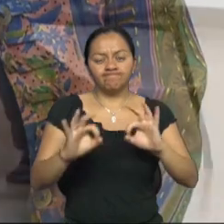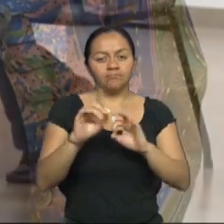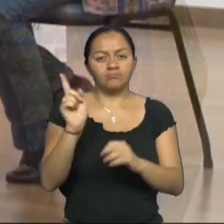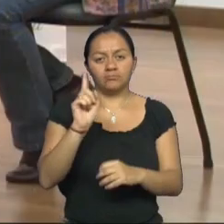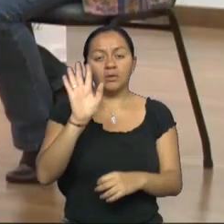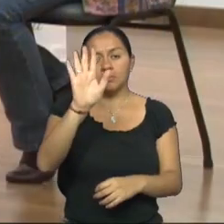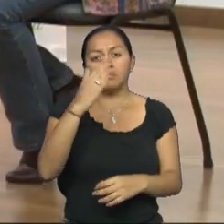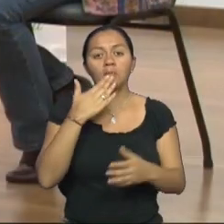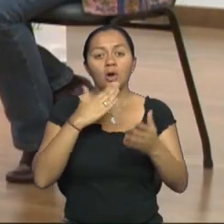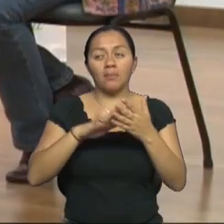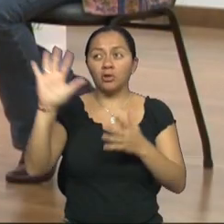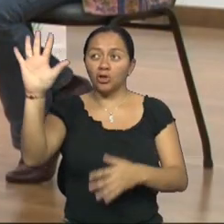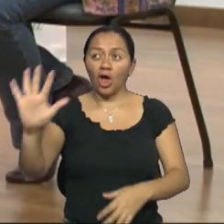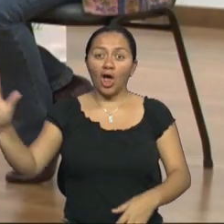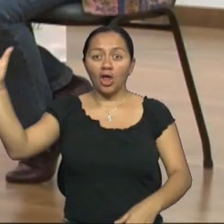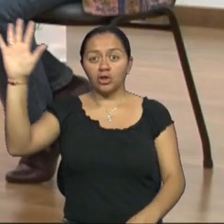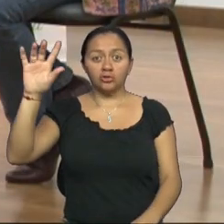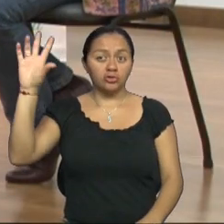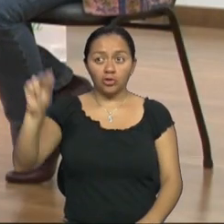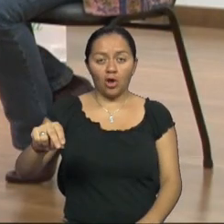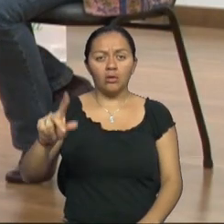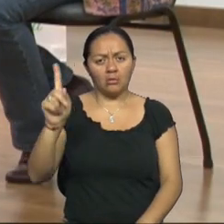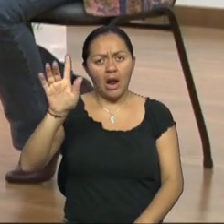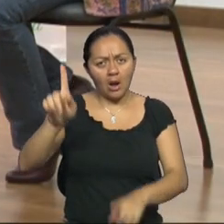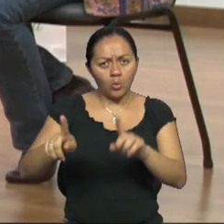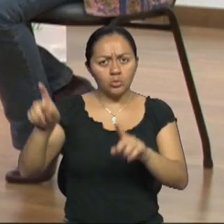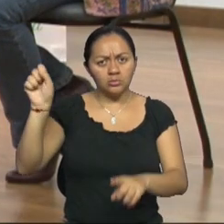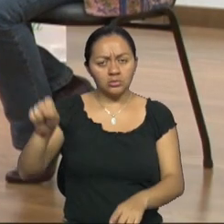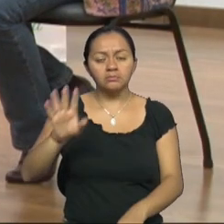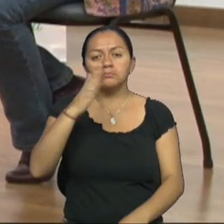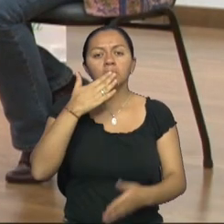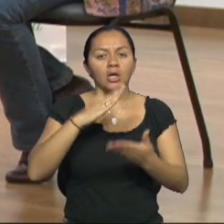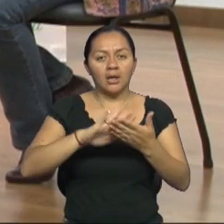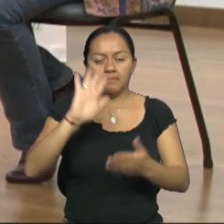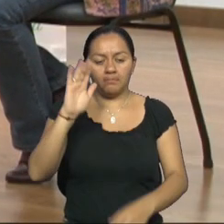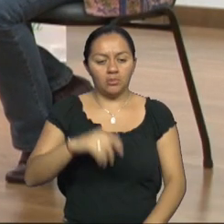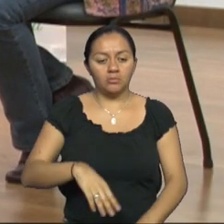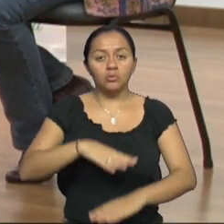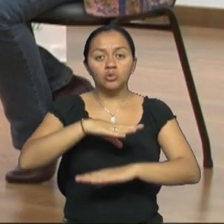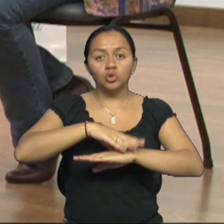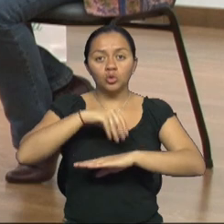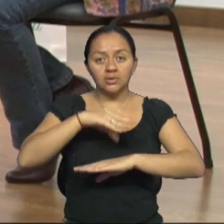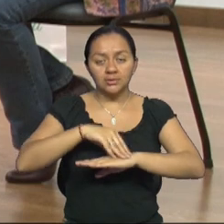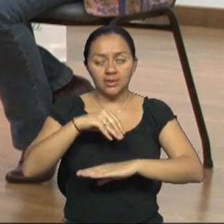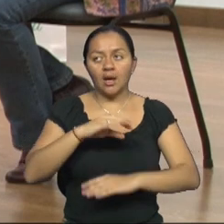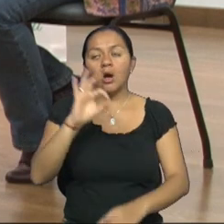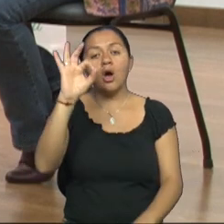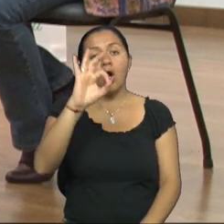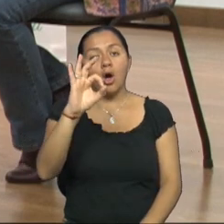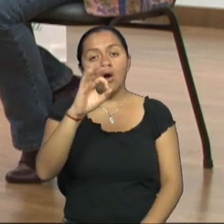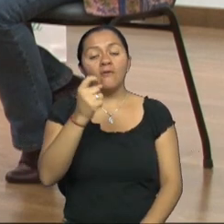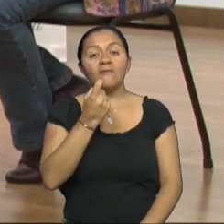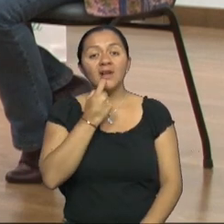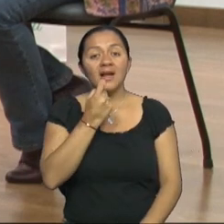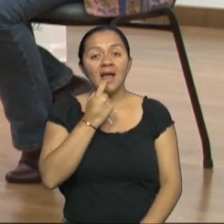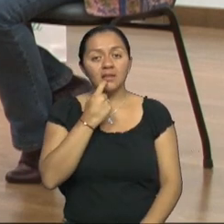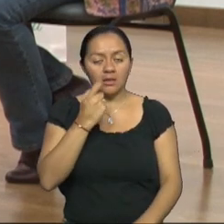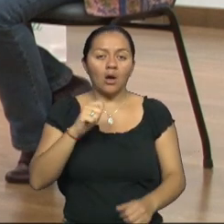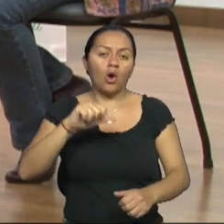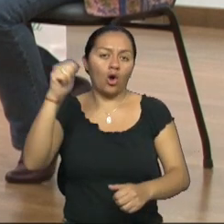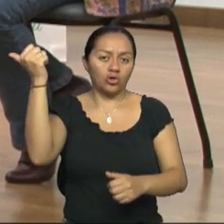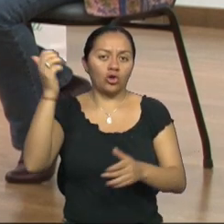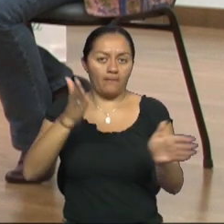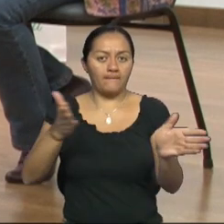Finlandia uh-huh. o en Suecia existen otros sistemas que son mucho más abiertos. Yeah. Pero tú me preguntaste de Alemania. Alemania, entonces,